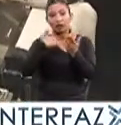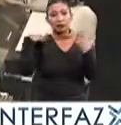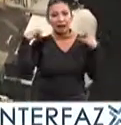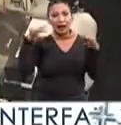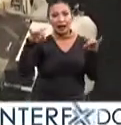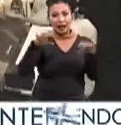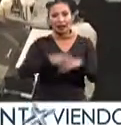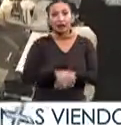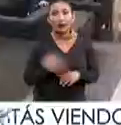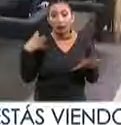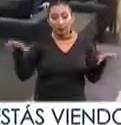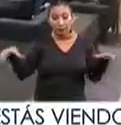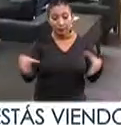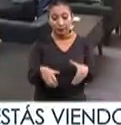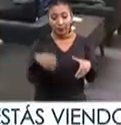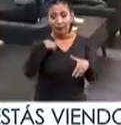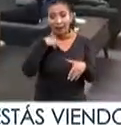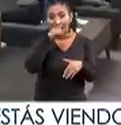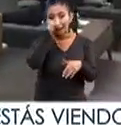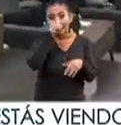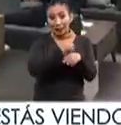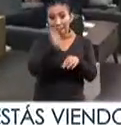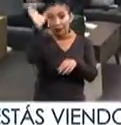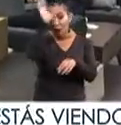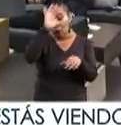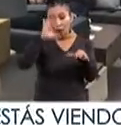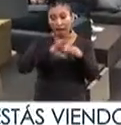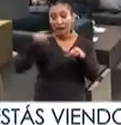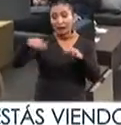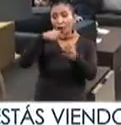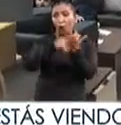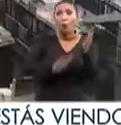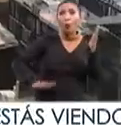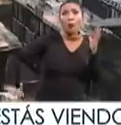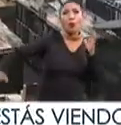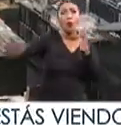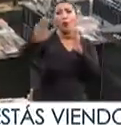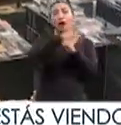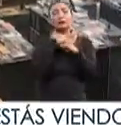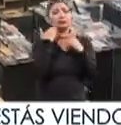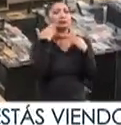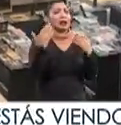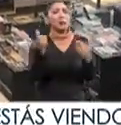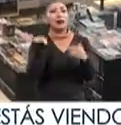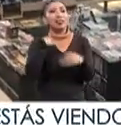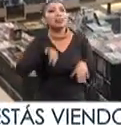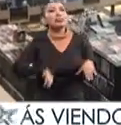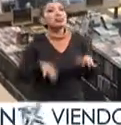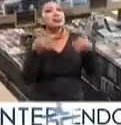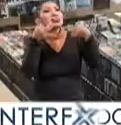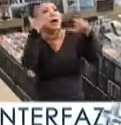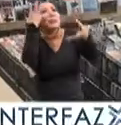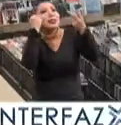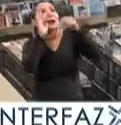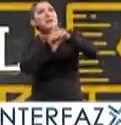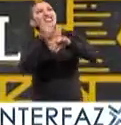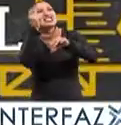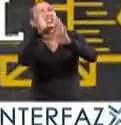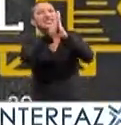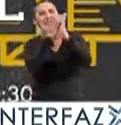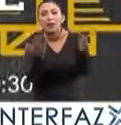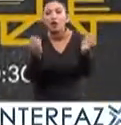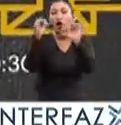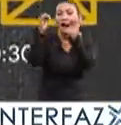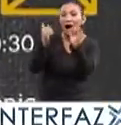Ángel. En conjunto con la Secretaría de Cultura, este recinto es el espacio ideal para los interesados en aprender más sobre